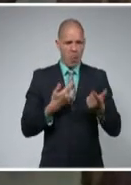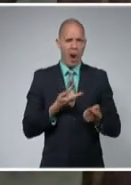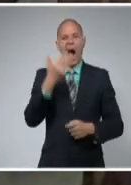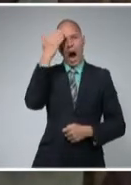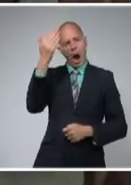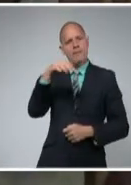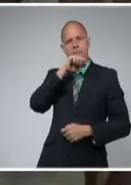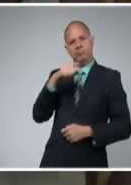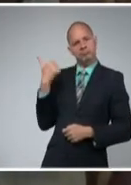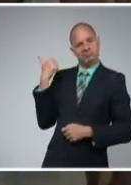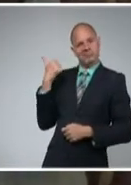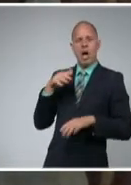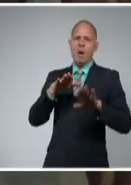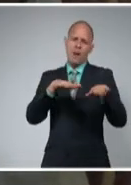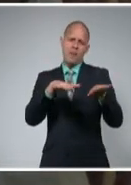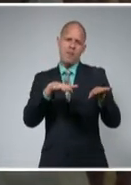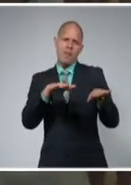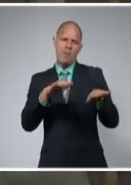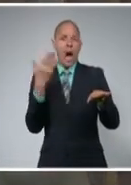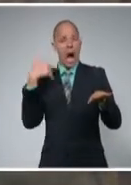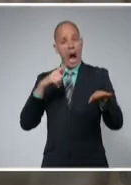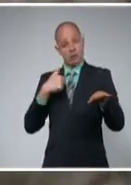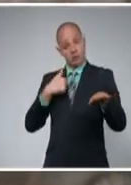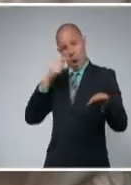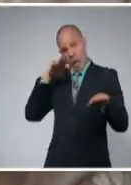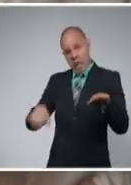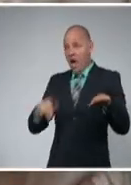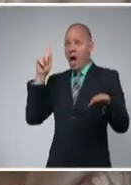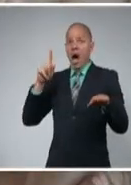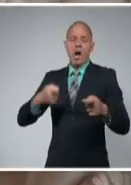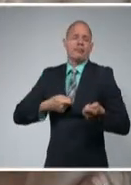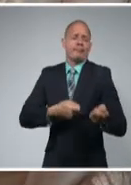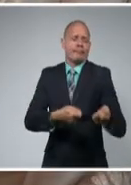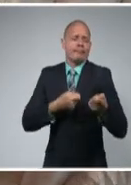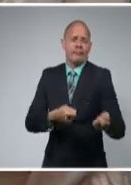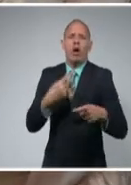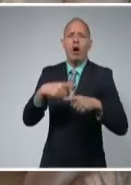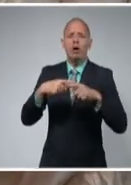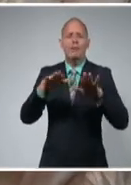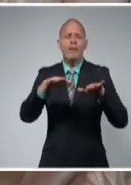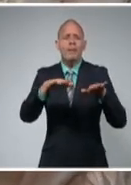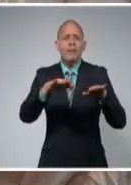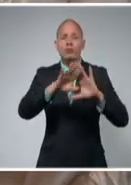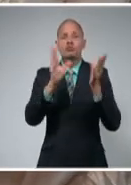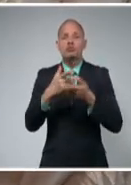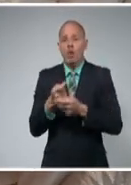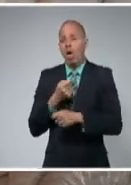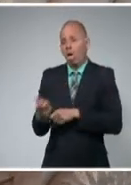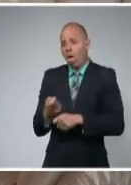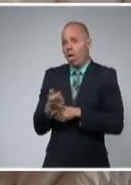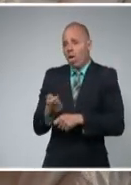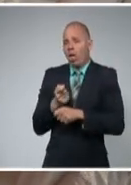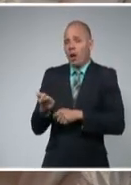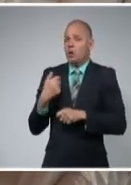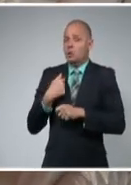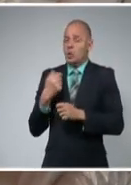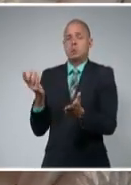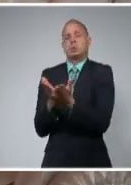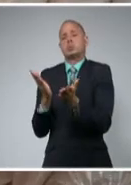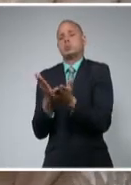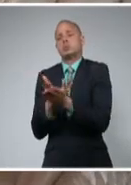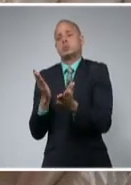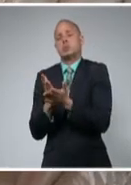una máquina de coser y limpiando pisos, y pudo lograr que nosotros estudiáramos todo. Y yo aprendí de ella esa